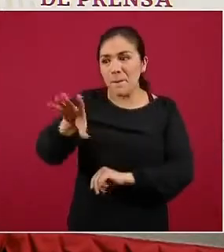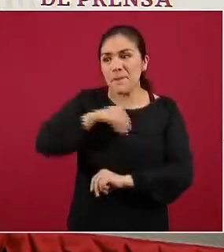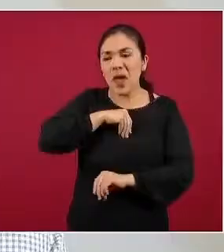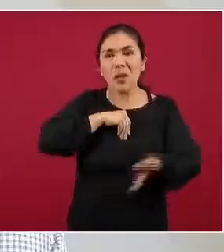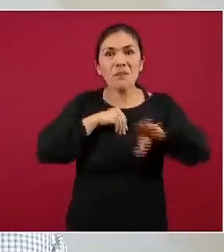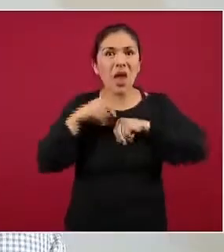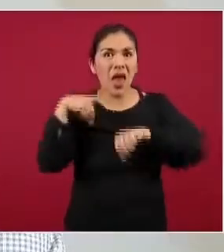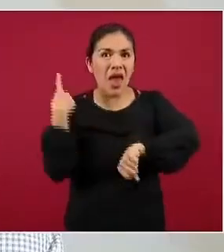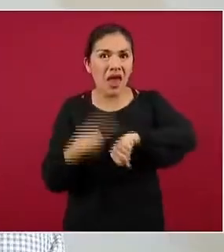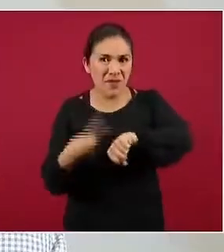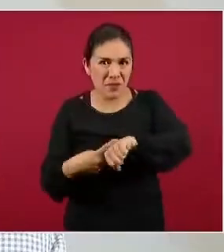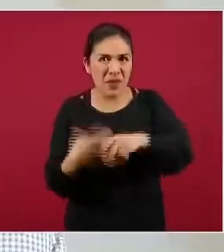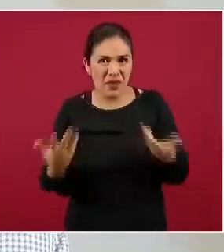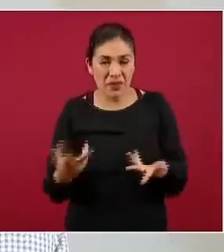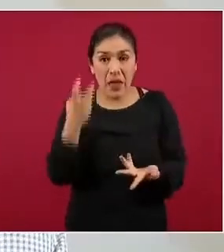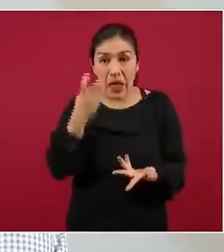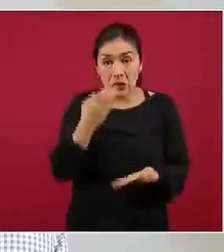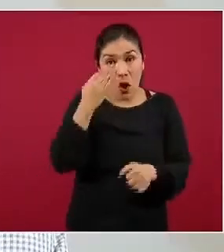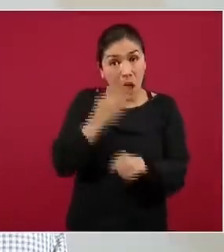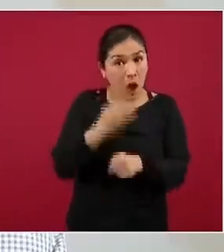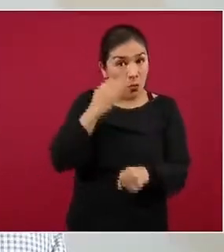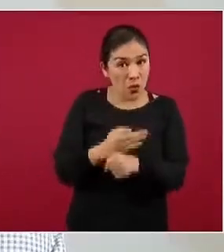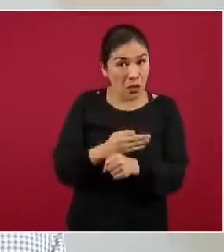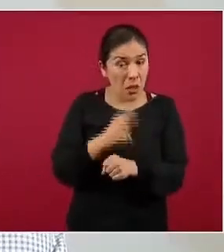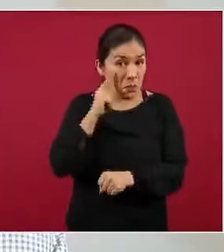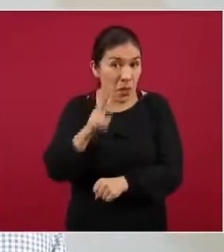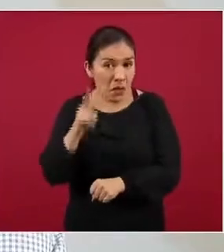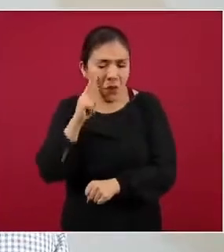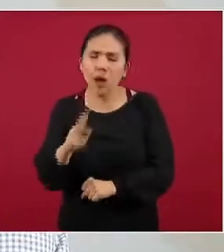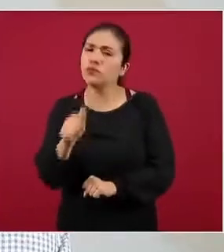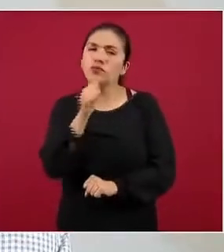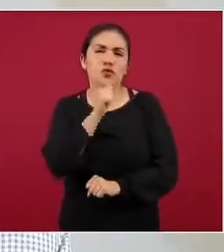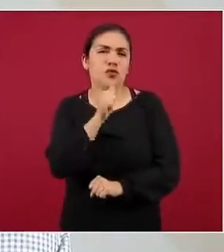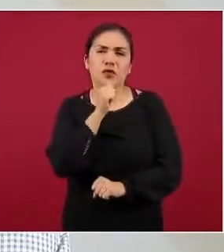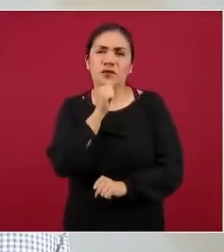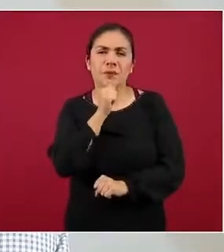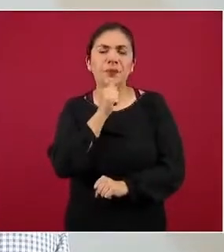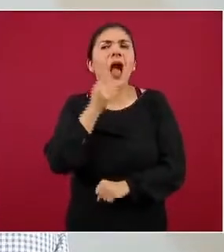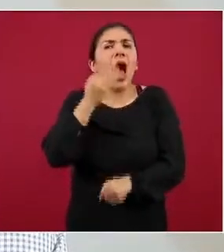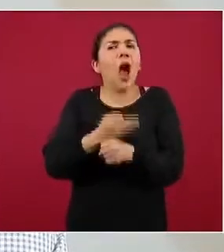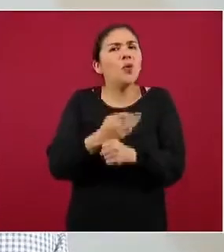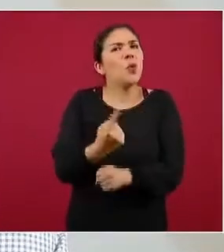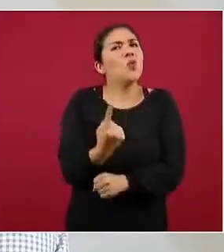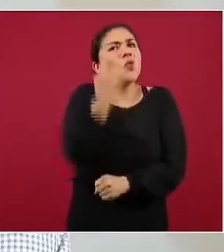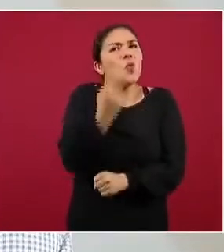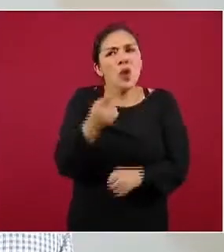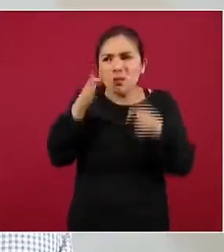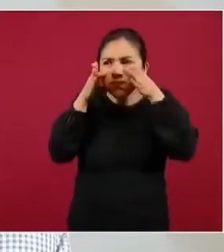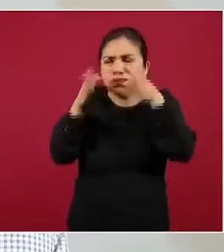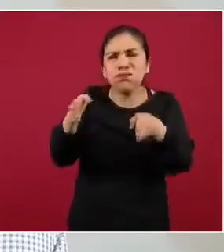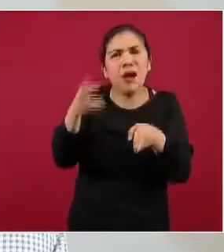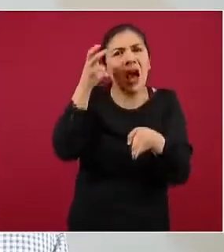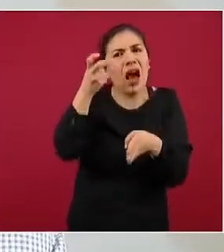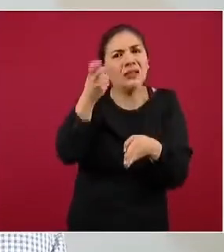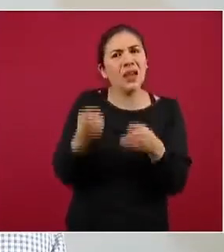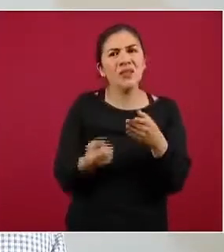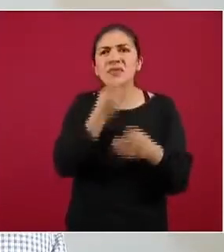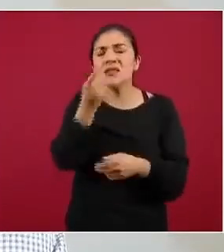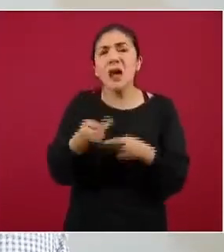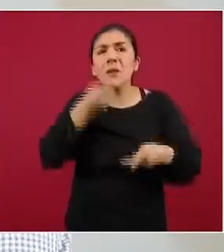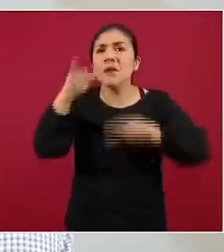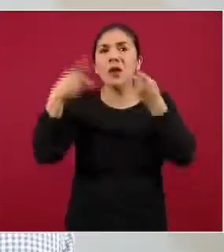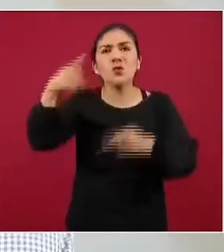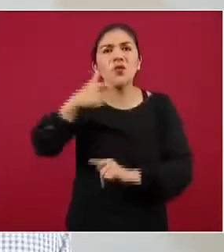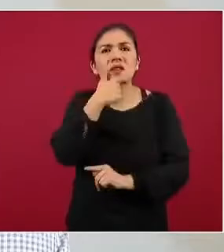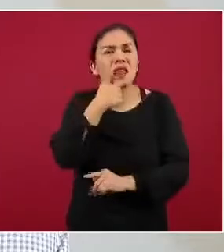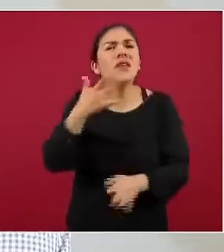la enfermedad, los cuales hasta el momento no se han dado. ¿Por qué en este momento hay un enfoque importante sobre esta nueva variante inglesa?